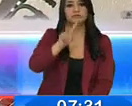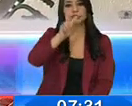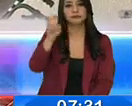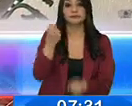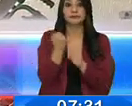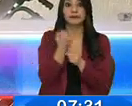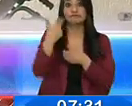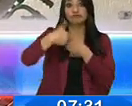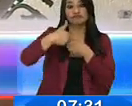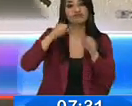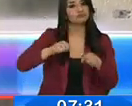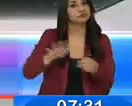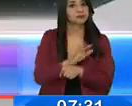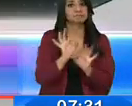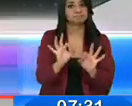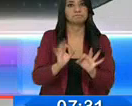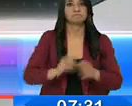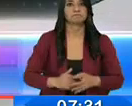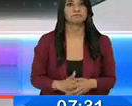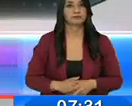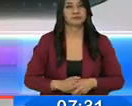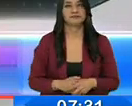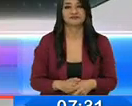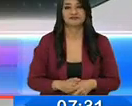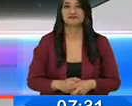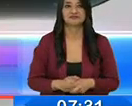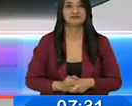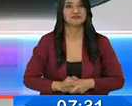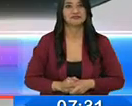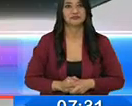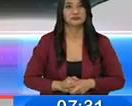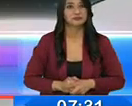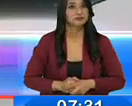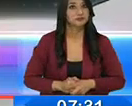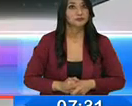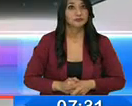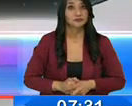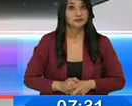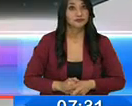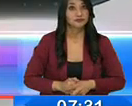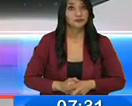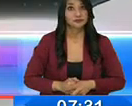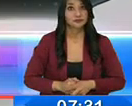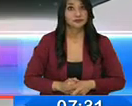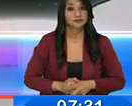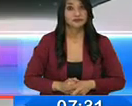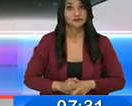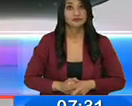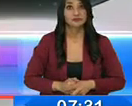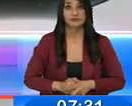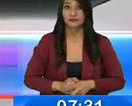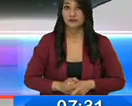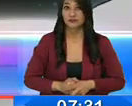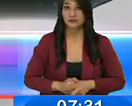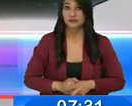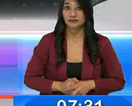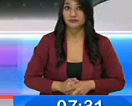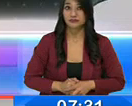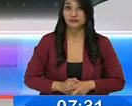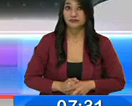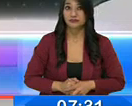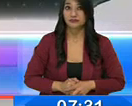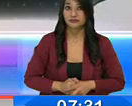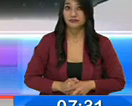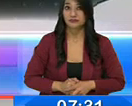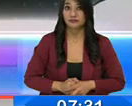que se podrían abrir. ¿Qué logramos con esto? A eficiencia, una jornada más efectiva en cuanto a atención de pacientes y que se